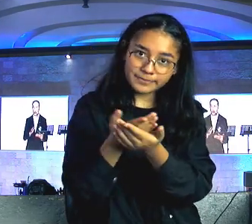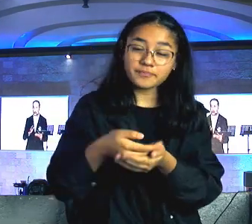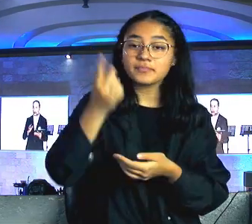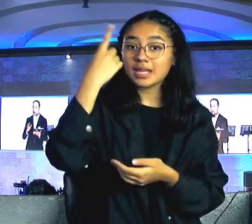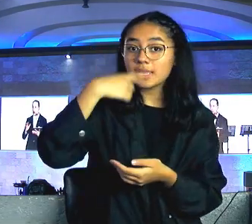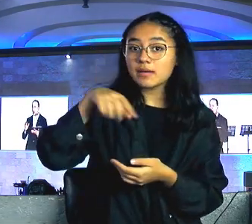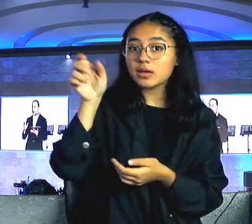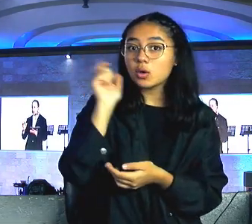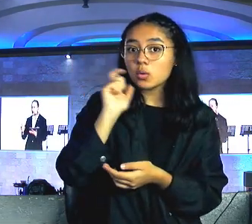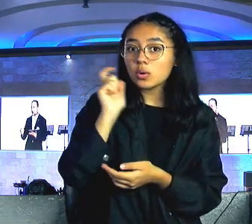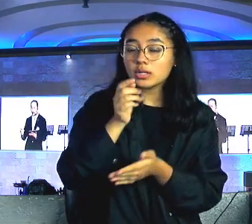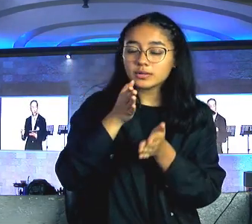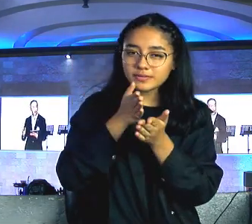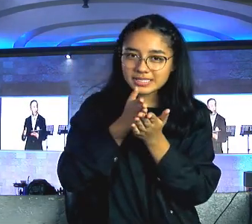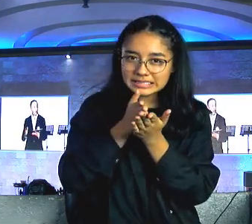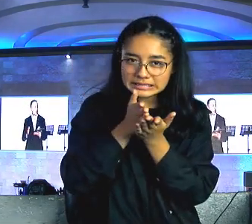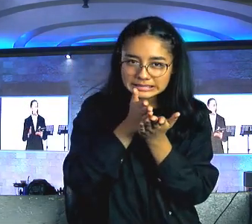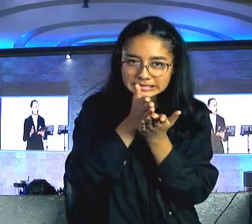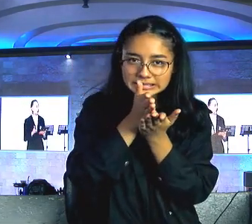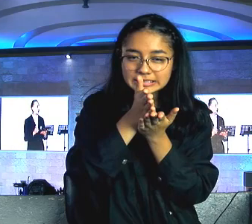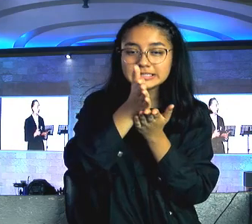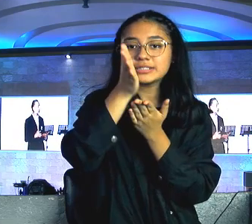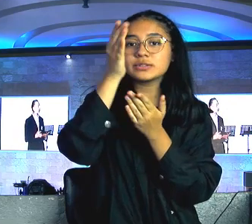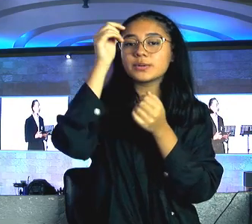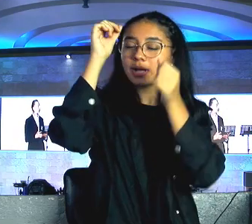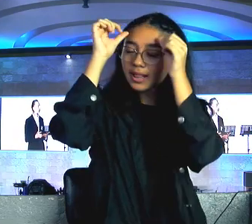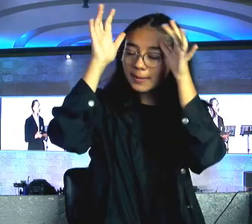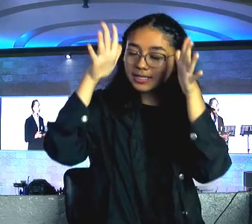vas camino a la bendición y la felicidad.